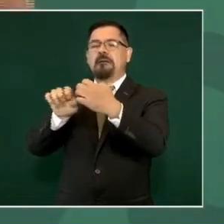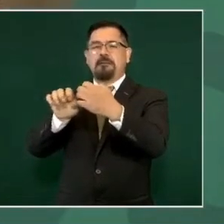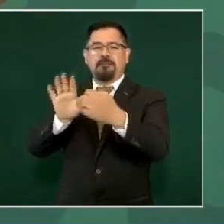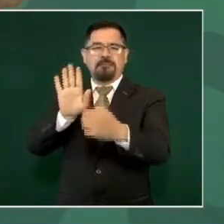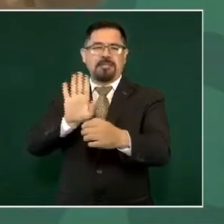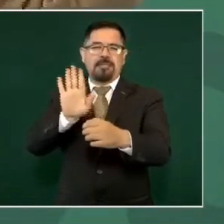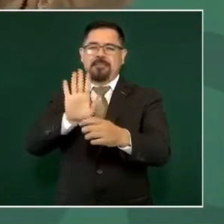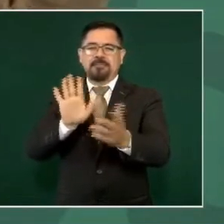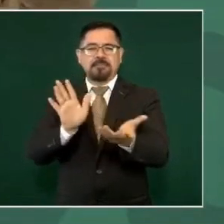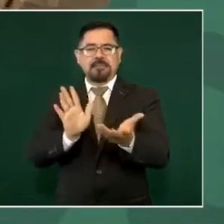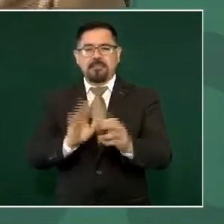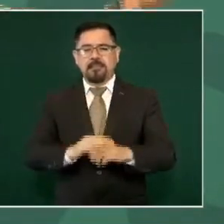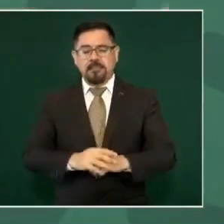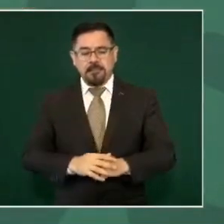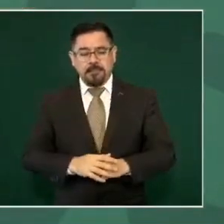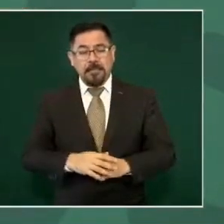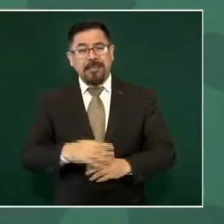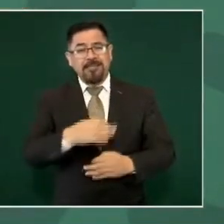Todo esto